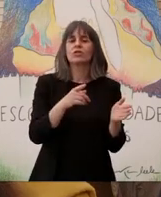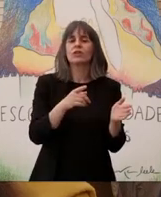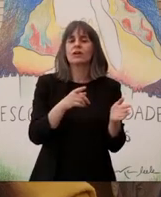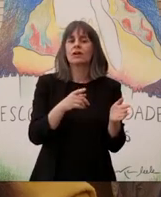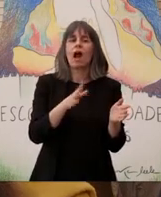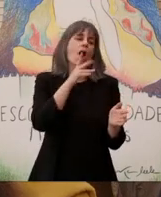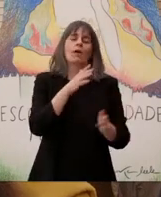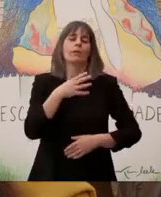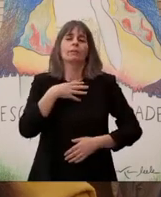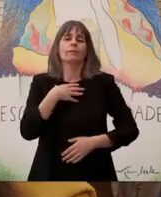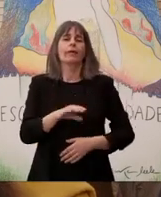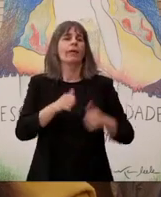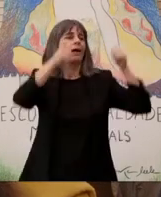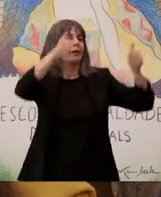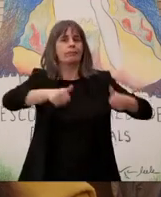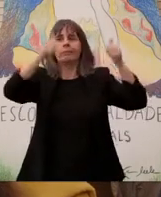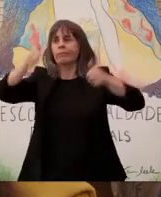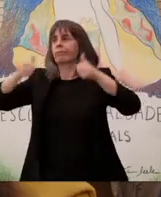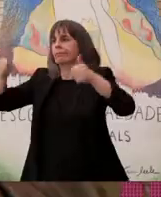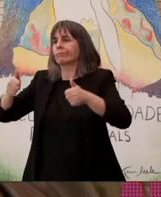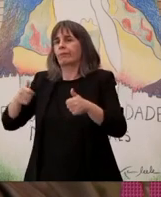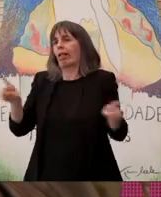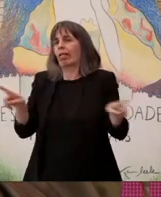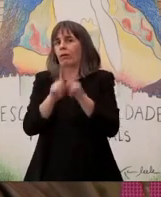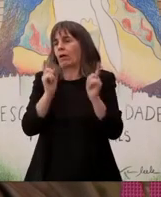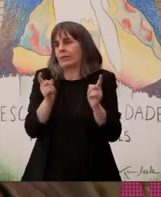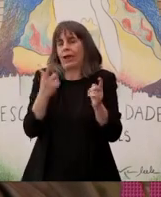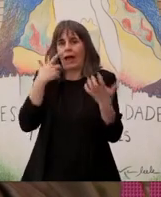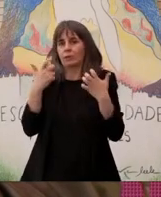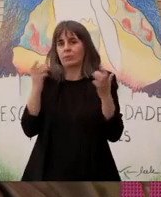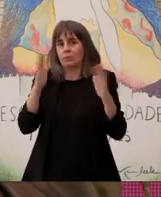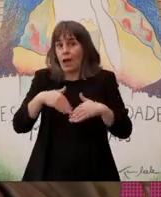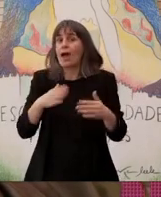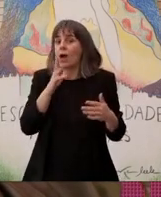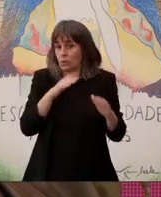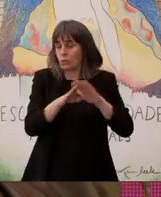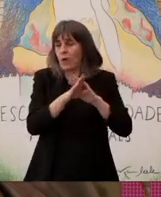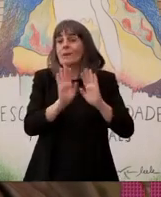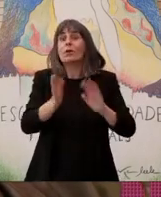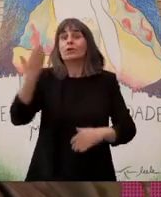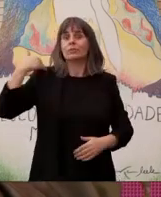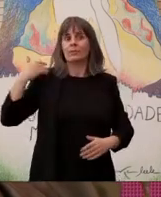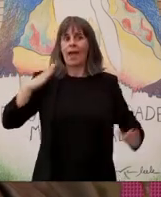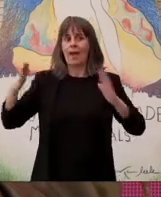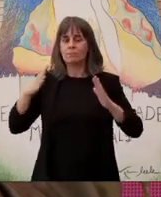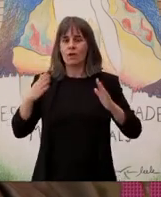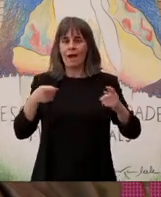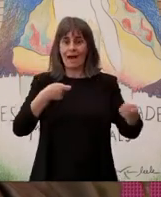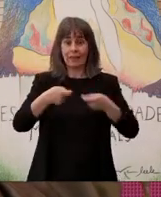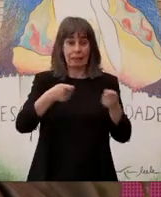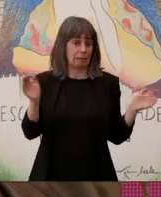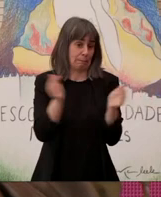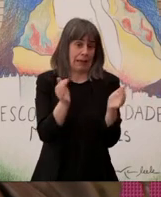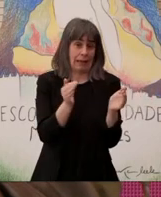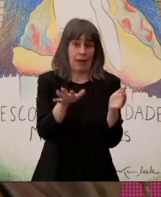Ver motos cartaces por todos los conceptos Gallegos que una maravilla que a inda permanezcan pero de aquella en una tendencia pequeña casco